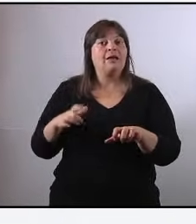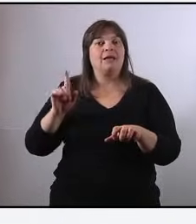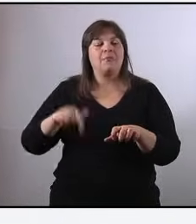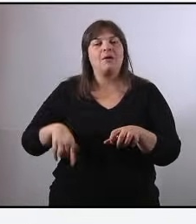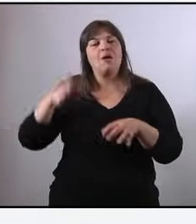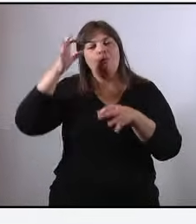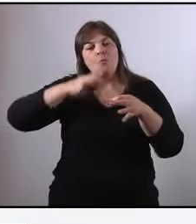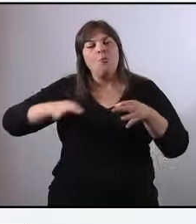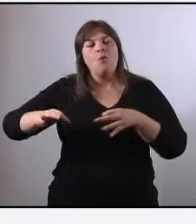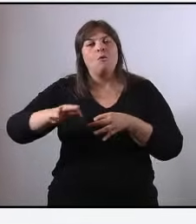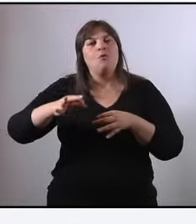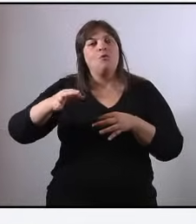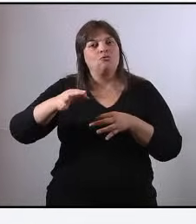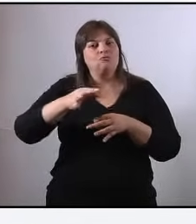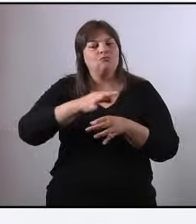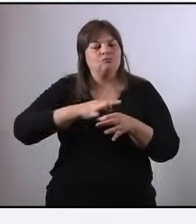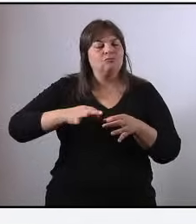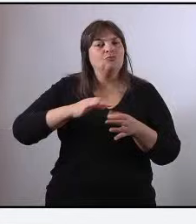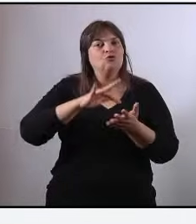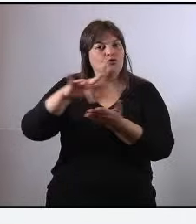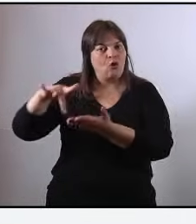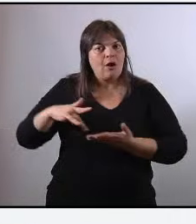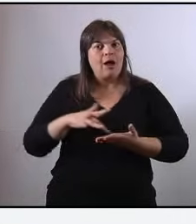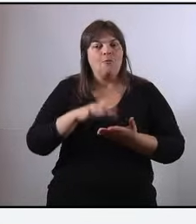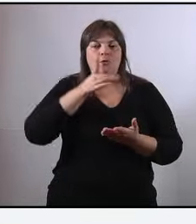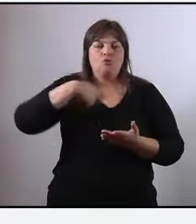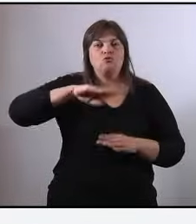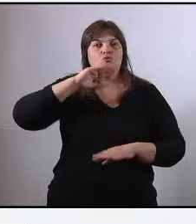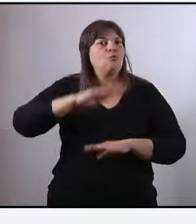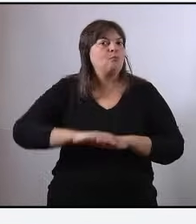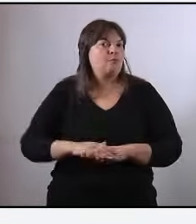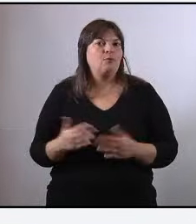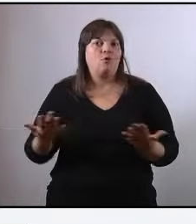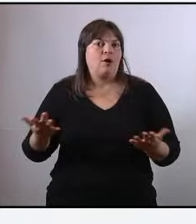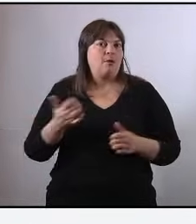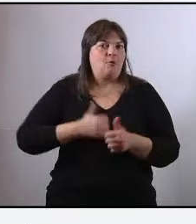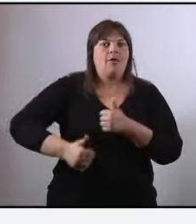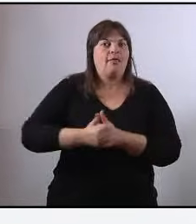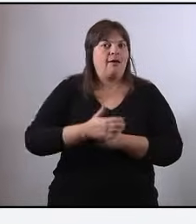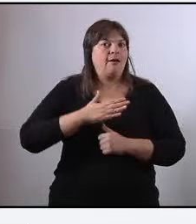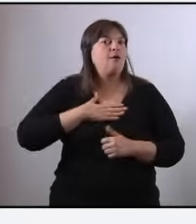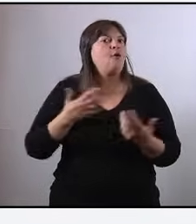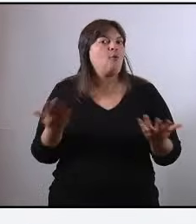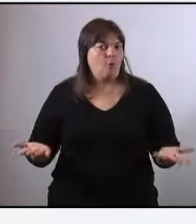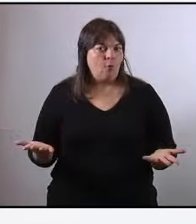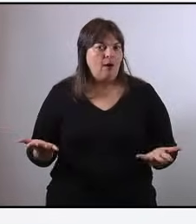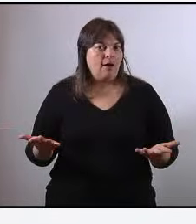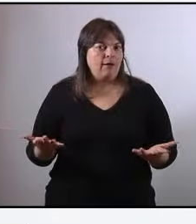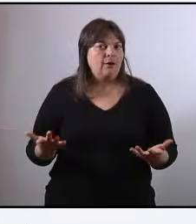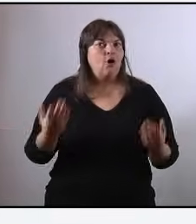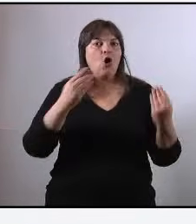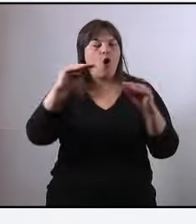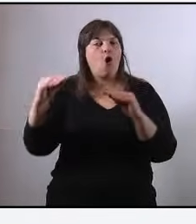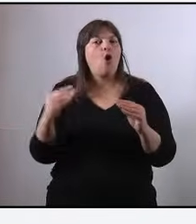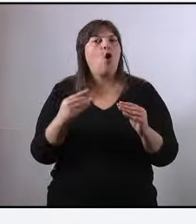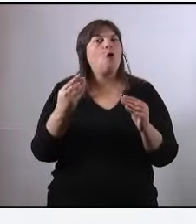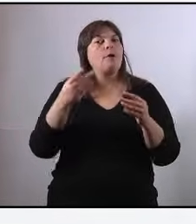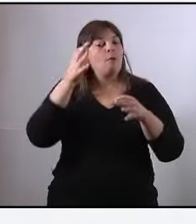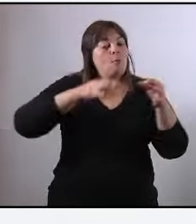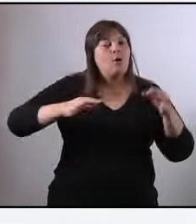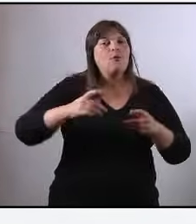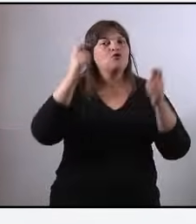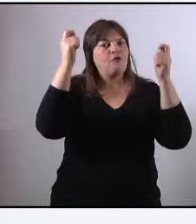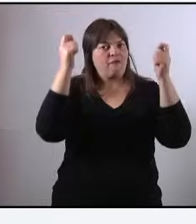poblaciones del entorno rural, con lo que cumplimos una de nuestras prioridades, fijar población joven y que esa población